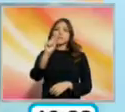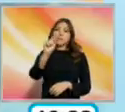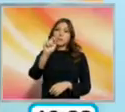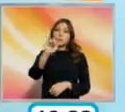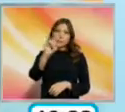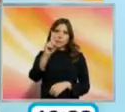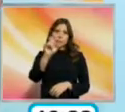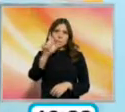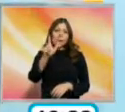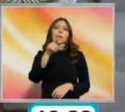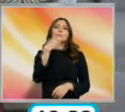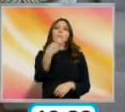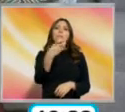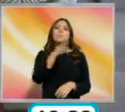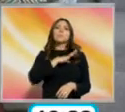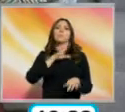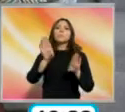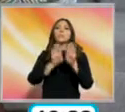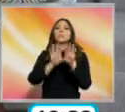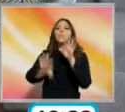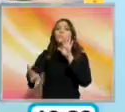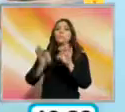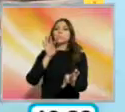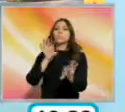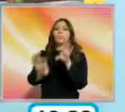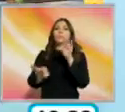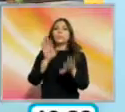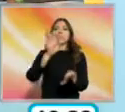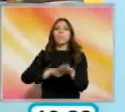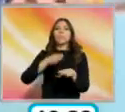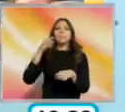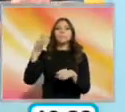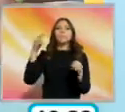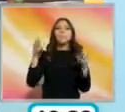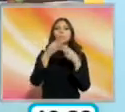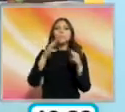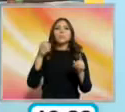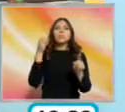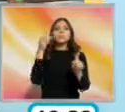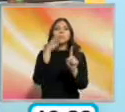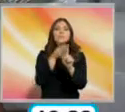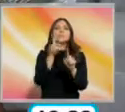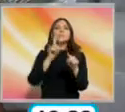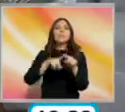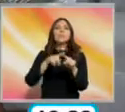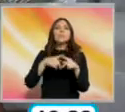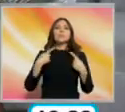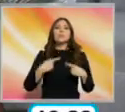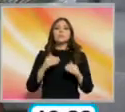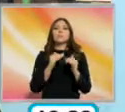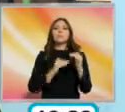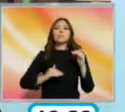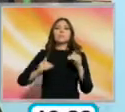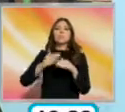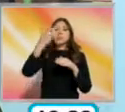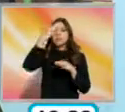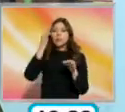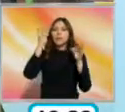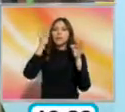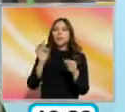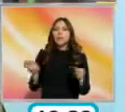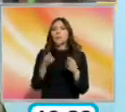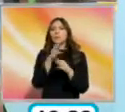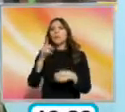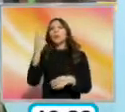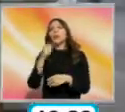una colección musical un poco más selecta y más orientada a quienes son fanáticos de la alta fidelidad, más que de traer Wow. música Que